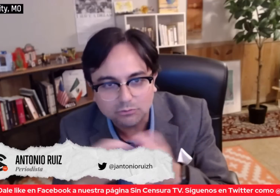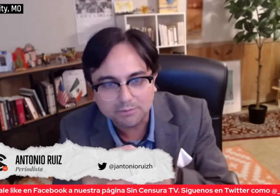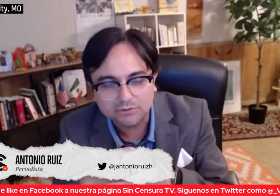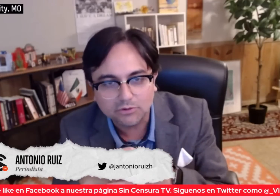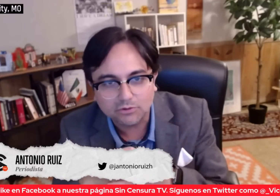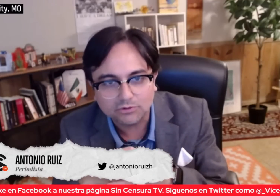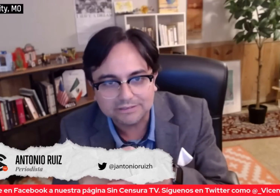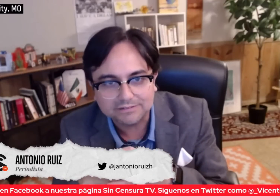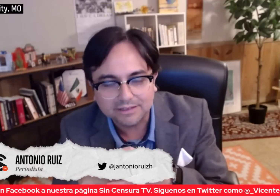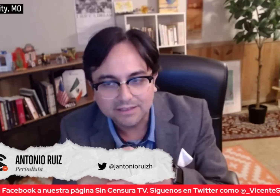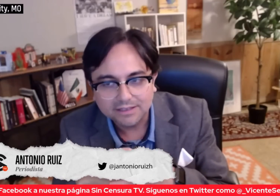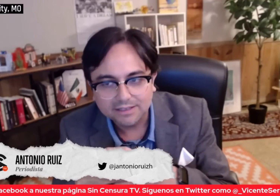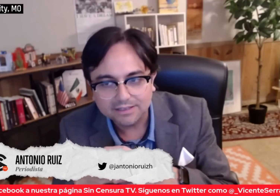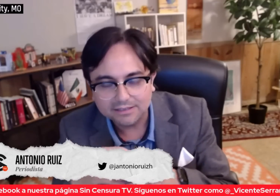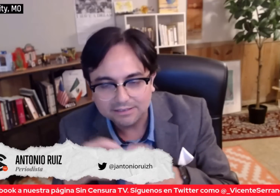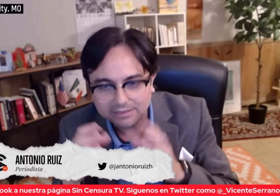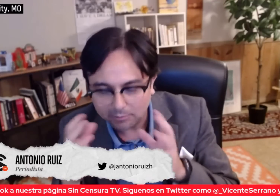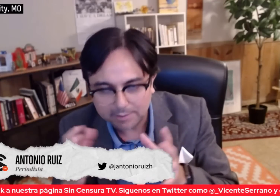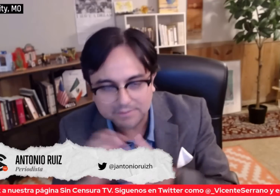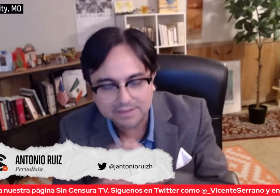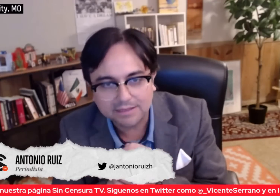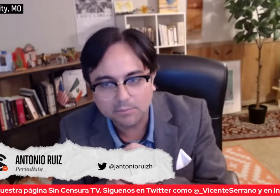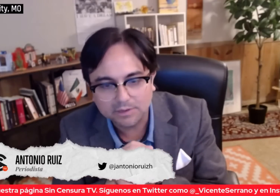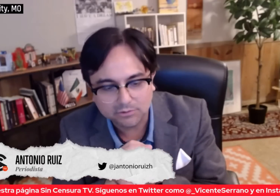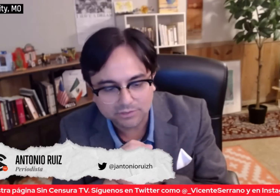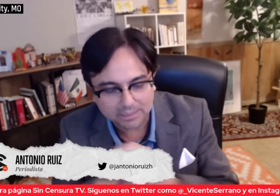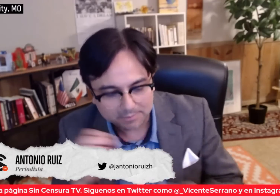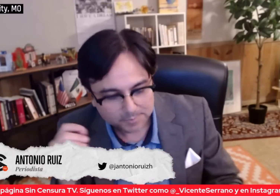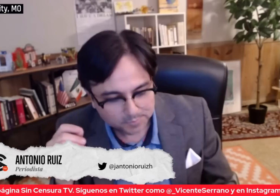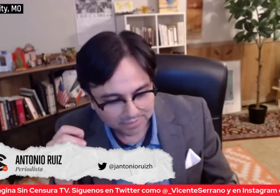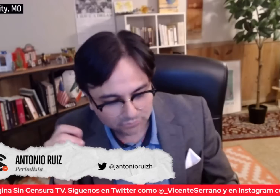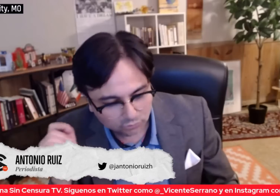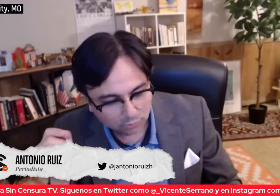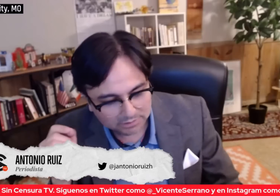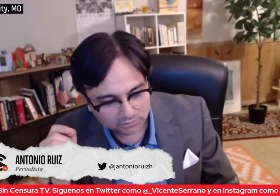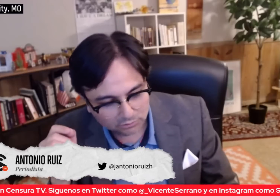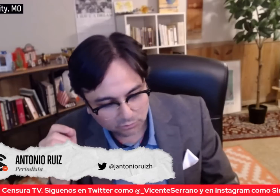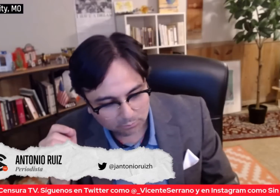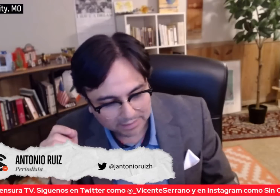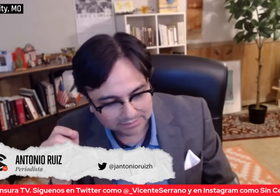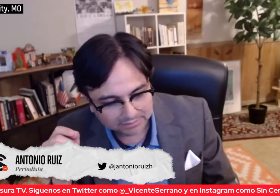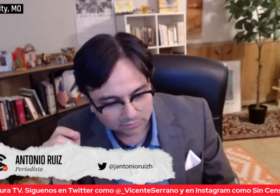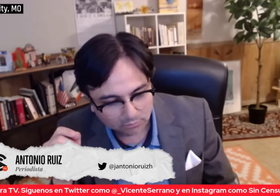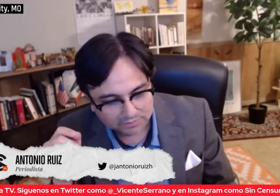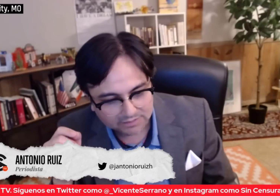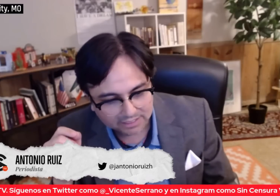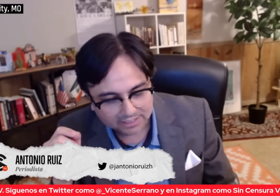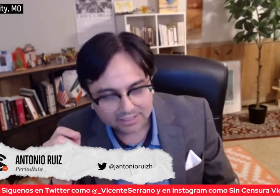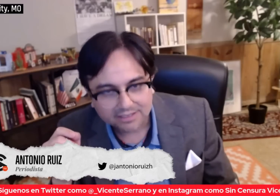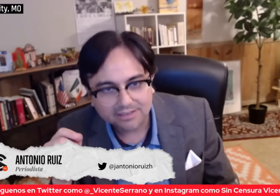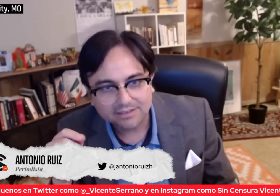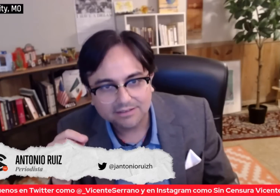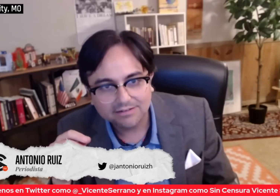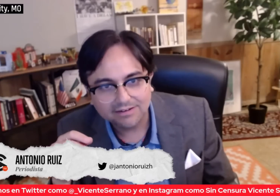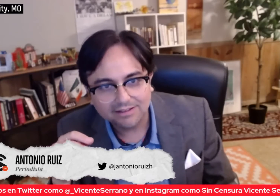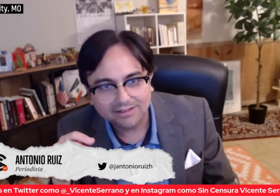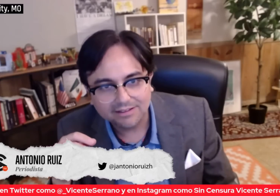personajes que en su momento conociste. Y le voy a pedir al equipo que nos grabe. Hace unos momentos nos compartes cómo es que